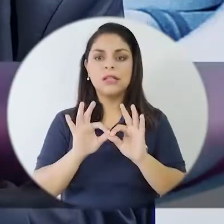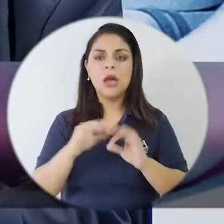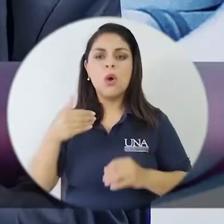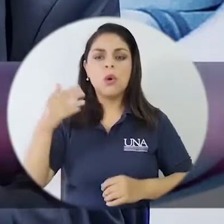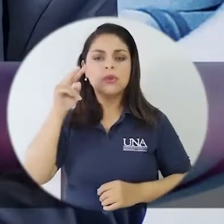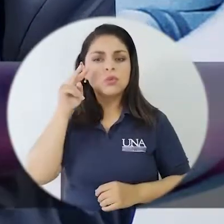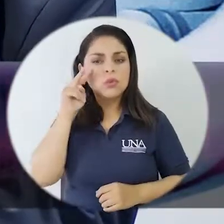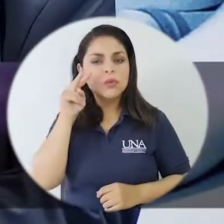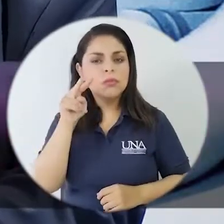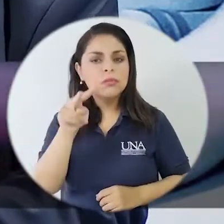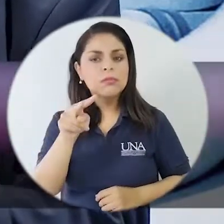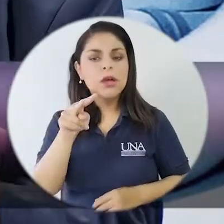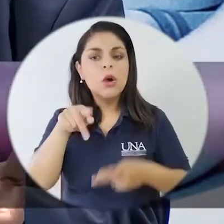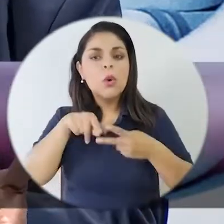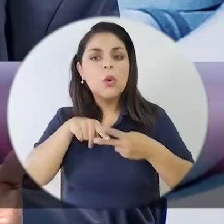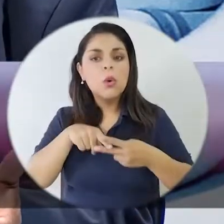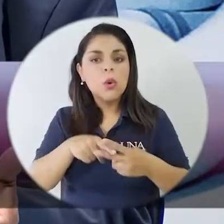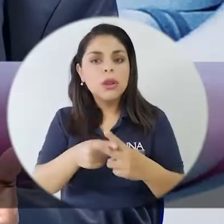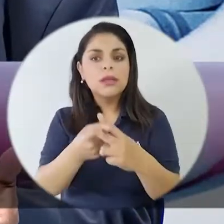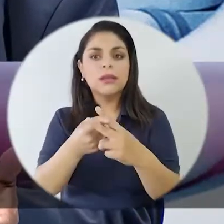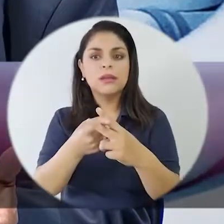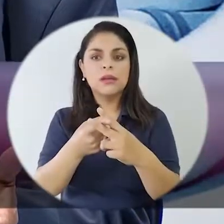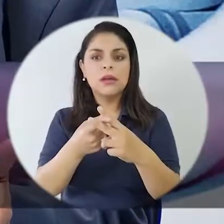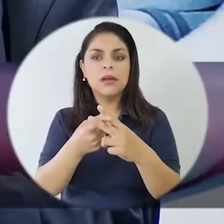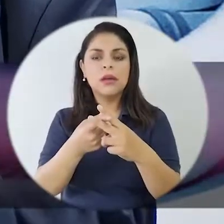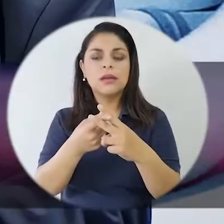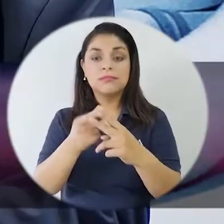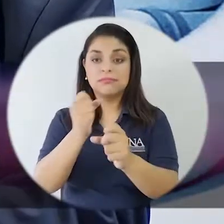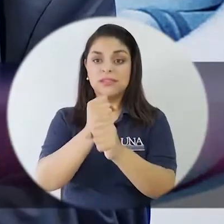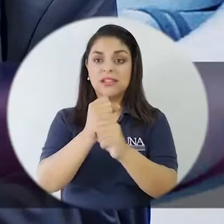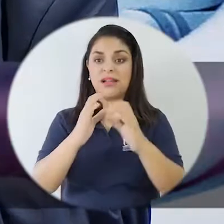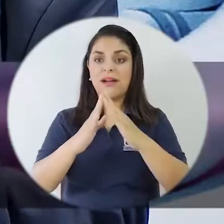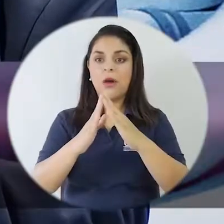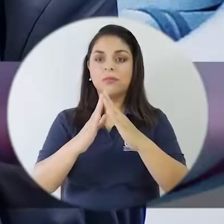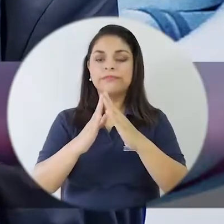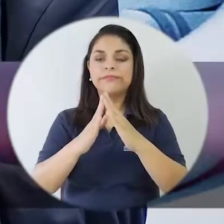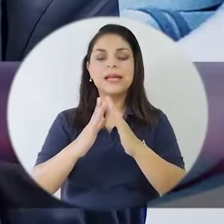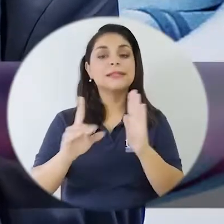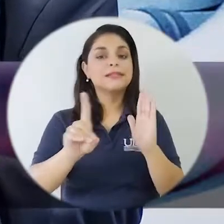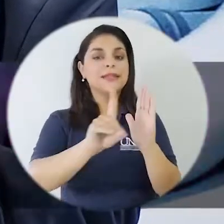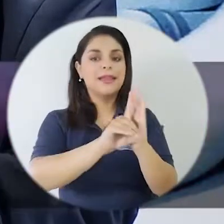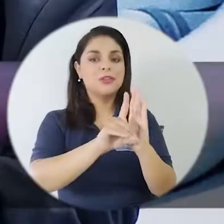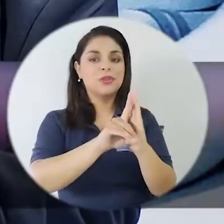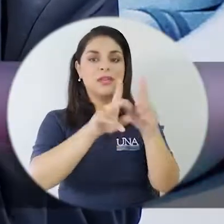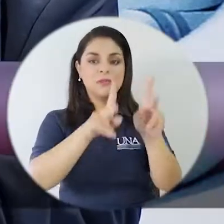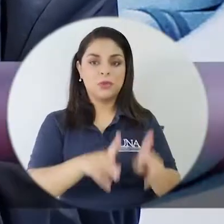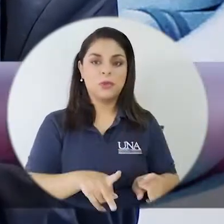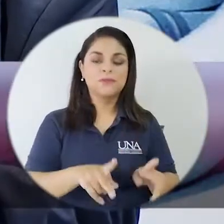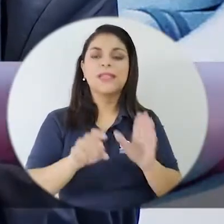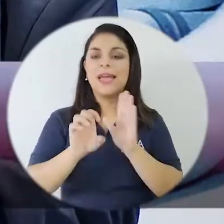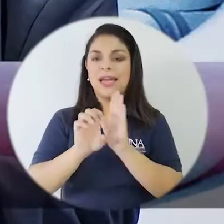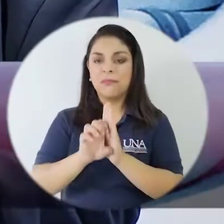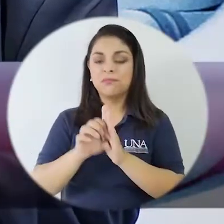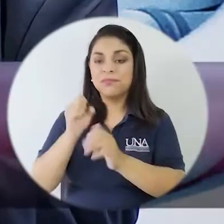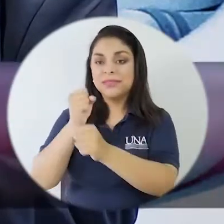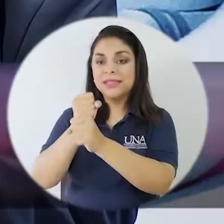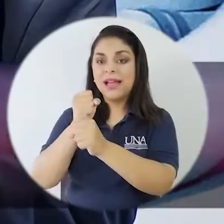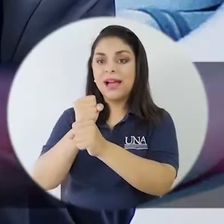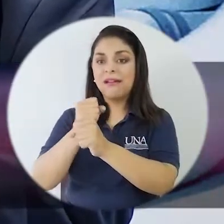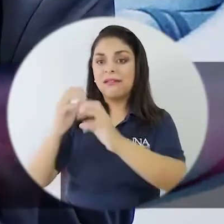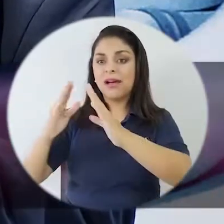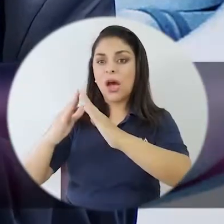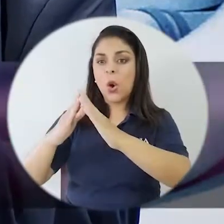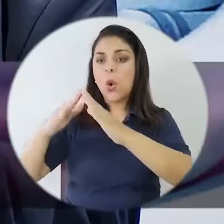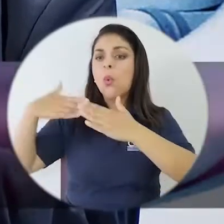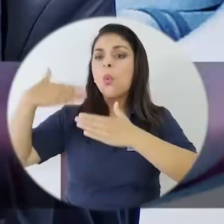orígenes del teletrabajo están muy asociados con los derechos de las personas. Entonces, cuando se piensa en teletrabajo desde los orígenes, se piensa